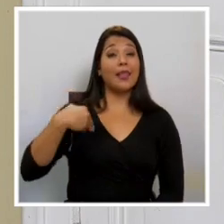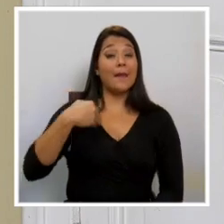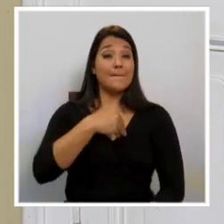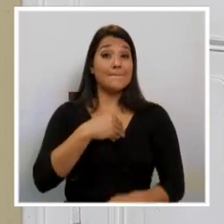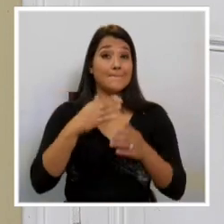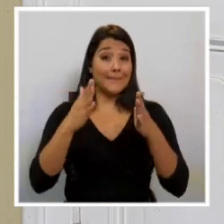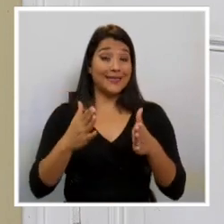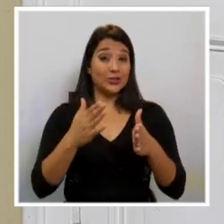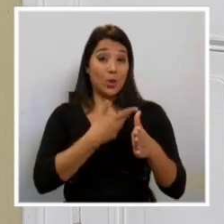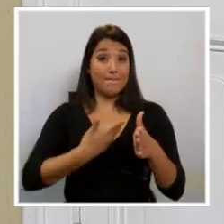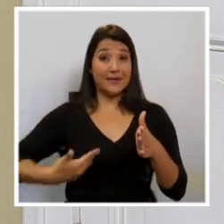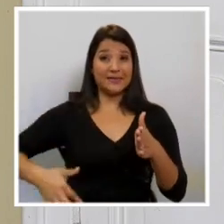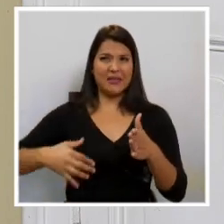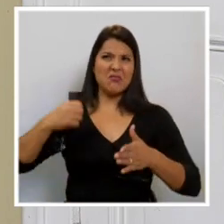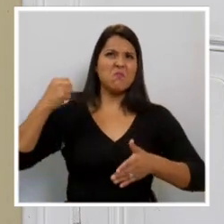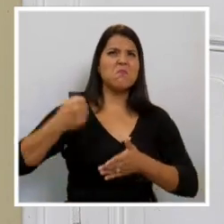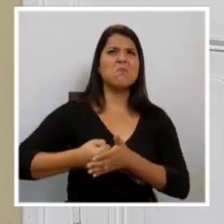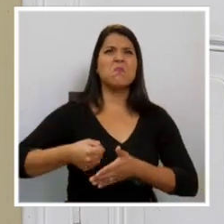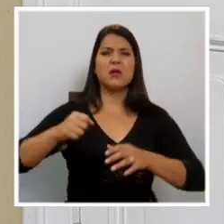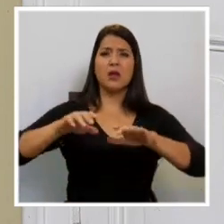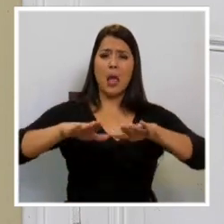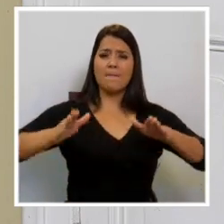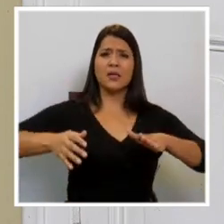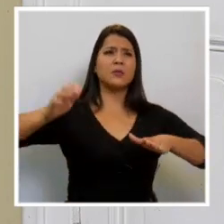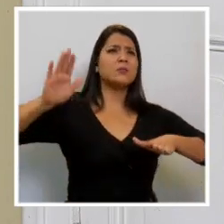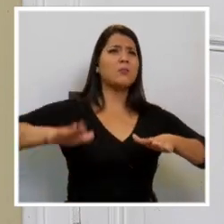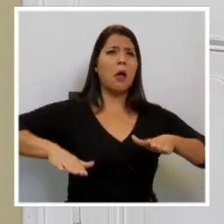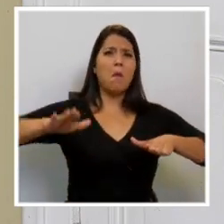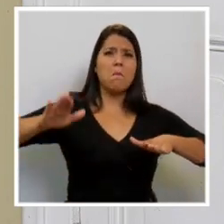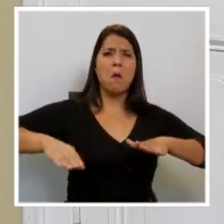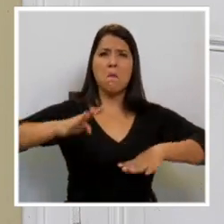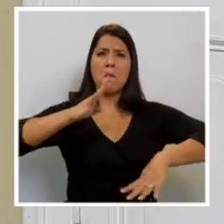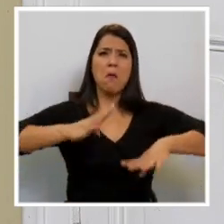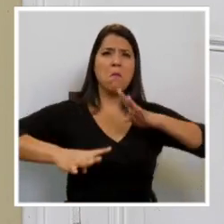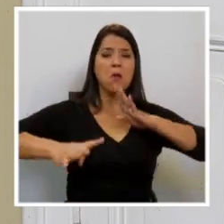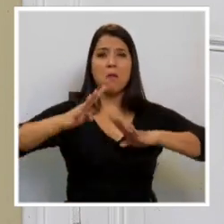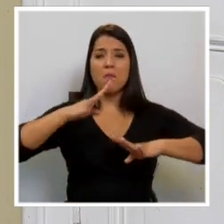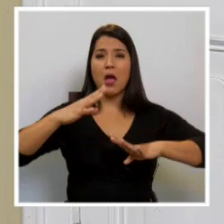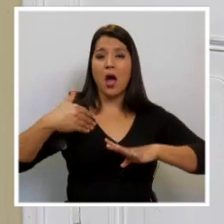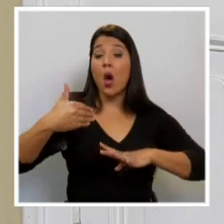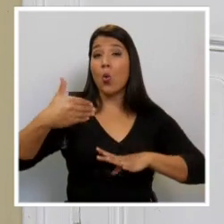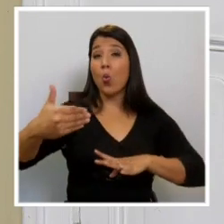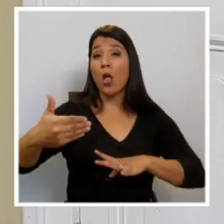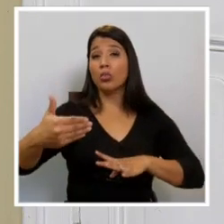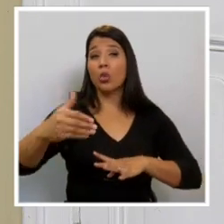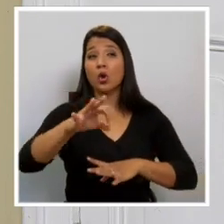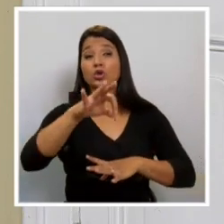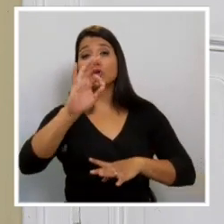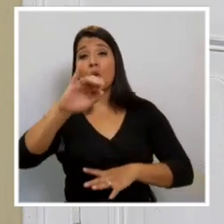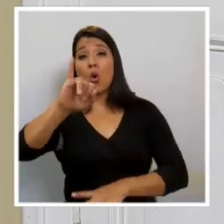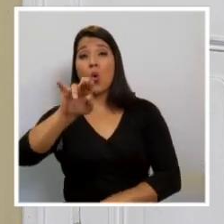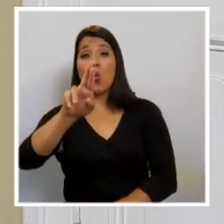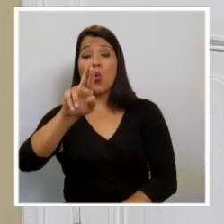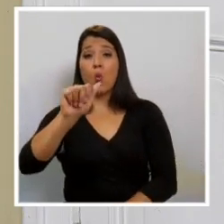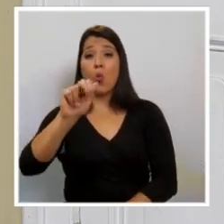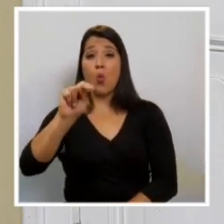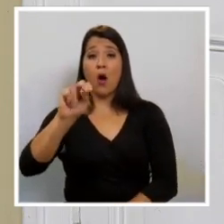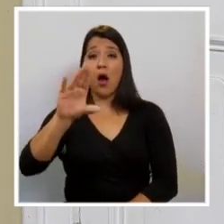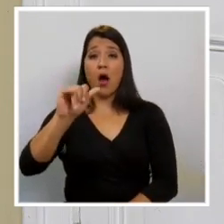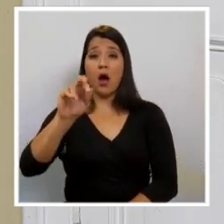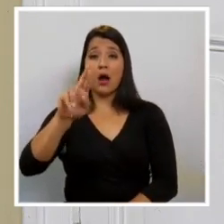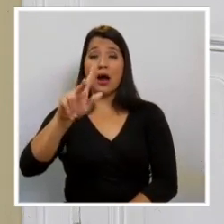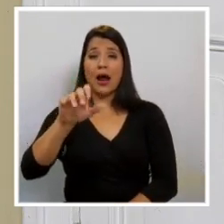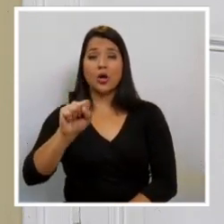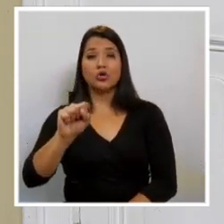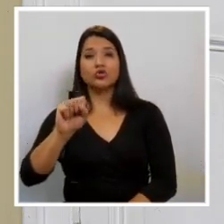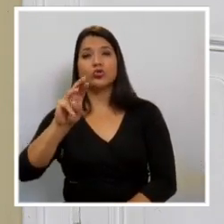en torno a cuando hubo elecciones en este Parlamento, donde quedó electo Juan Carlos Mendoza. Y hablaban de Mayo